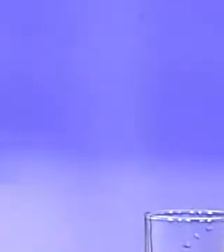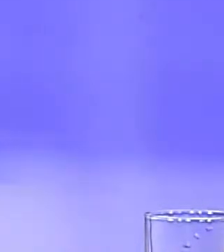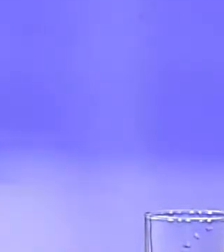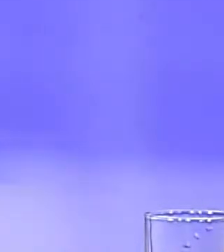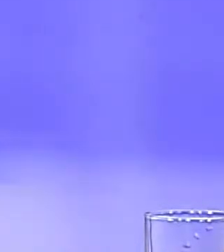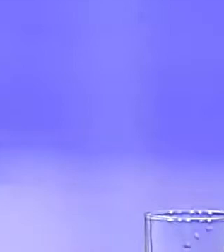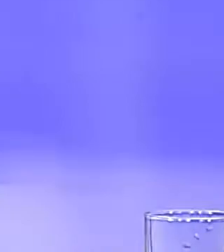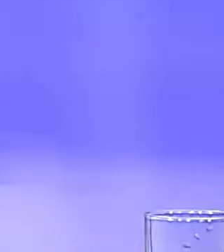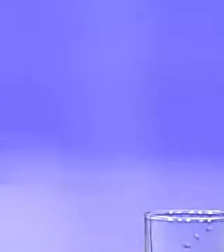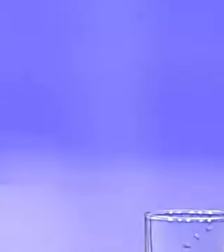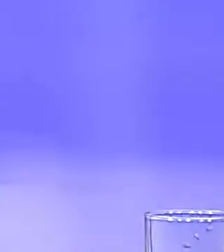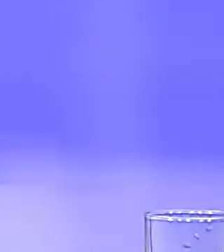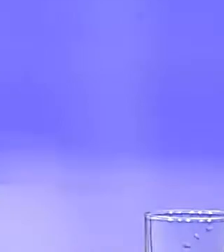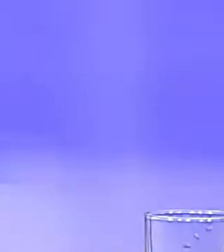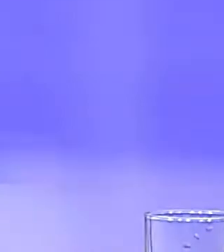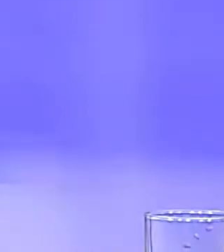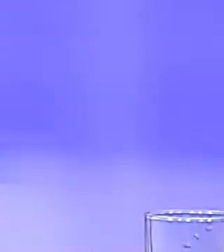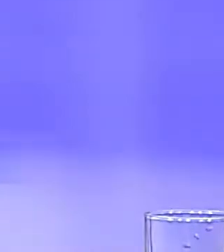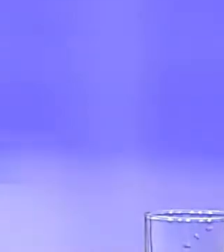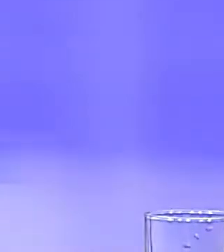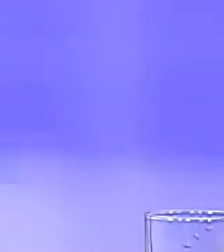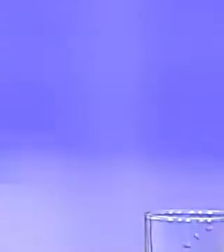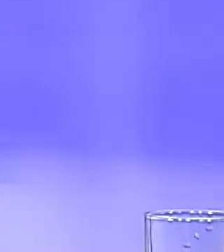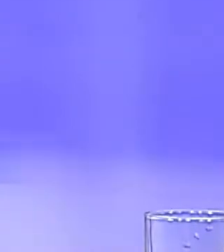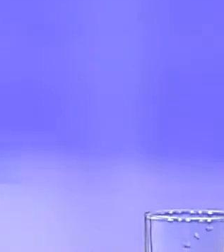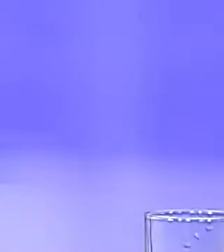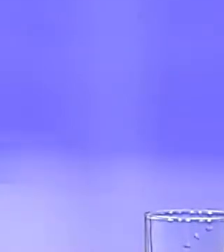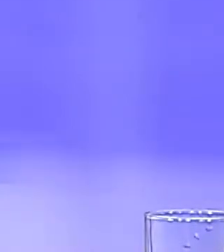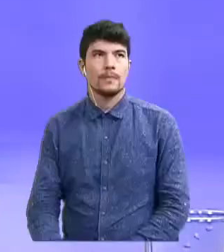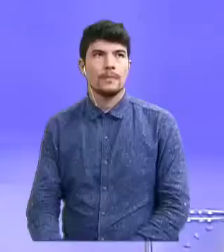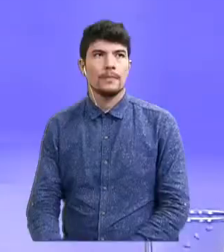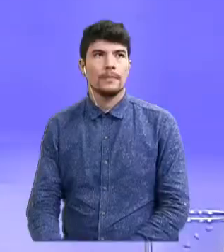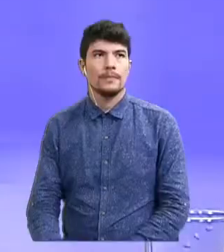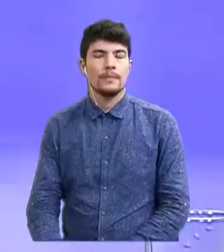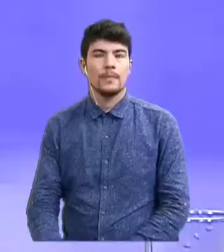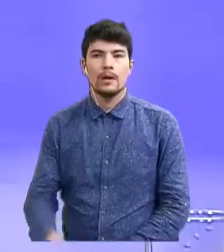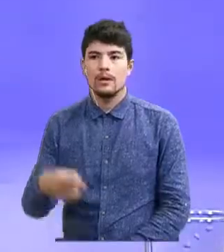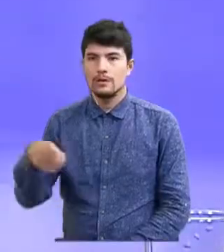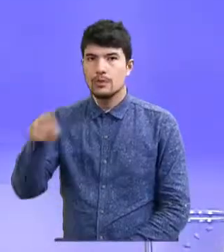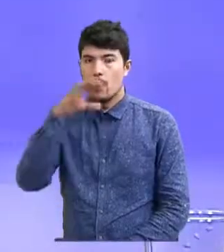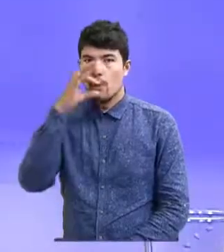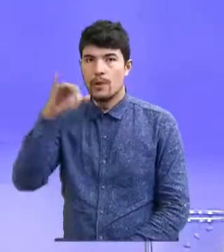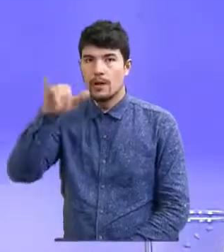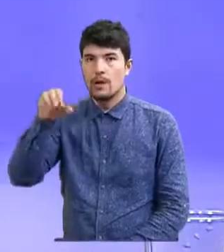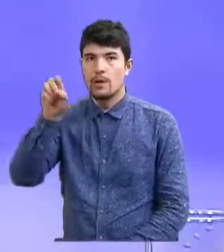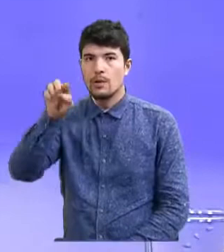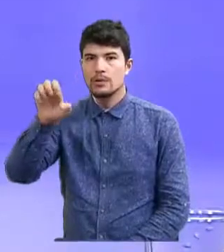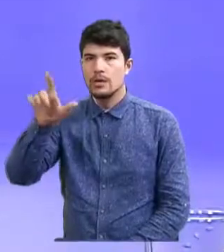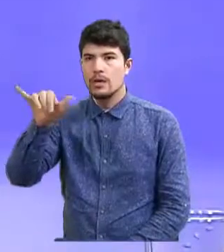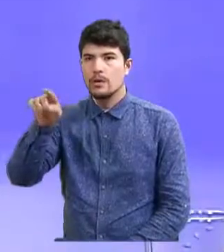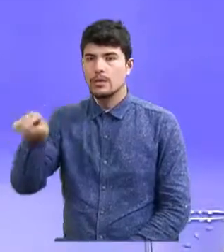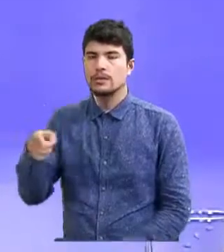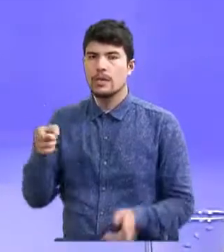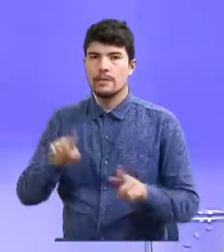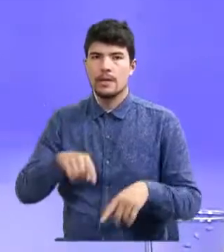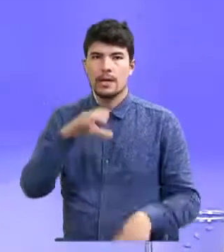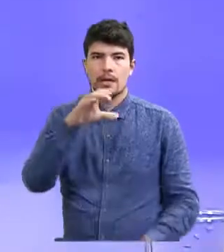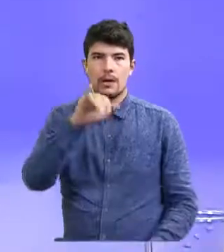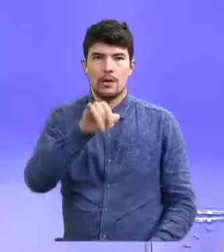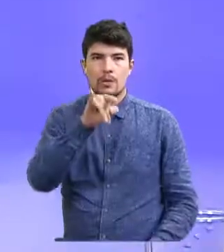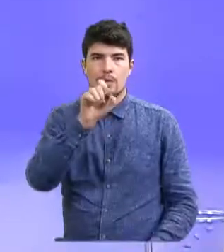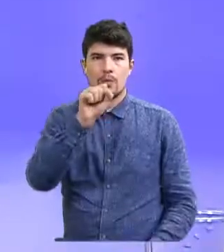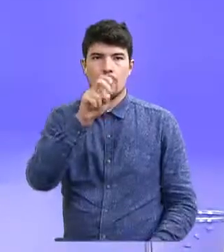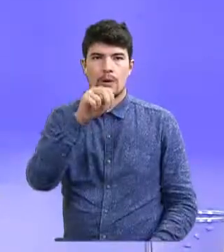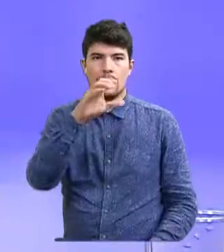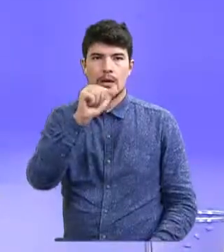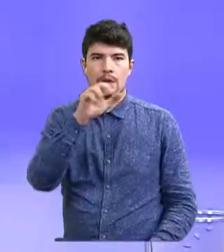hacer el gobierno actual en nuestro país. Estamos con José Luis Gamboa, quien es el presidente de Zonal Judicial, y con Juan Carlos Capacho, concejal de la